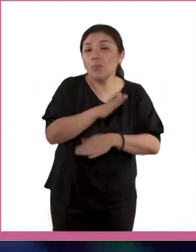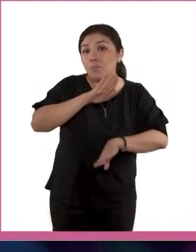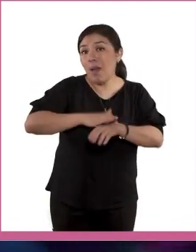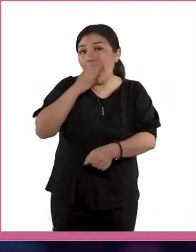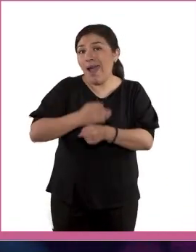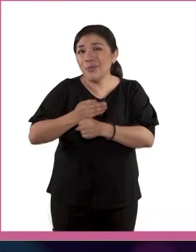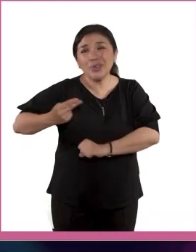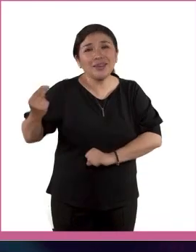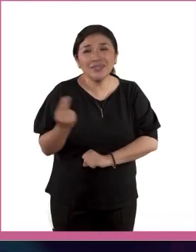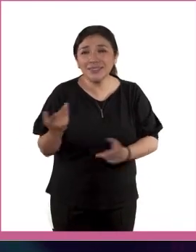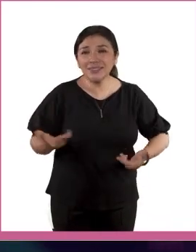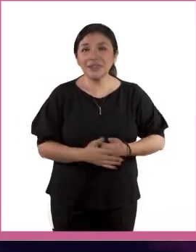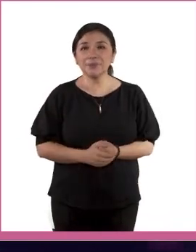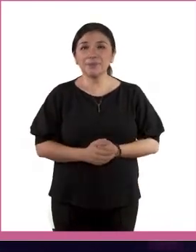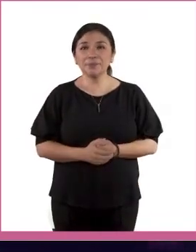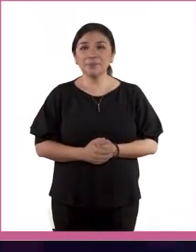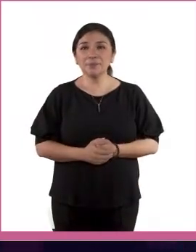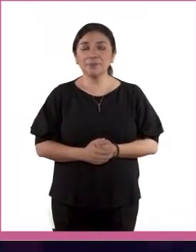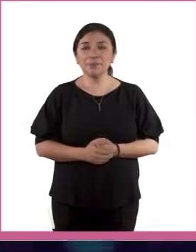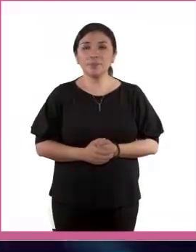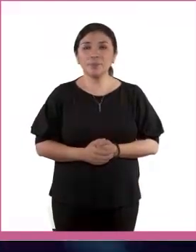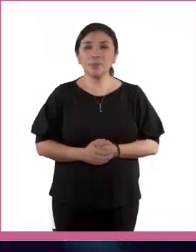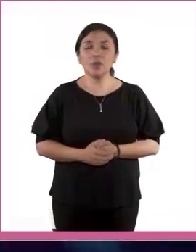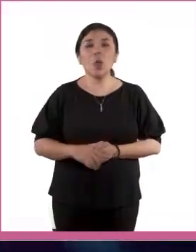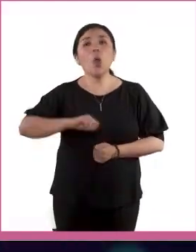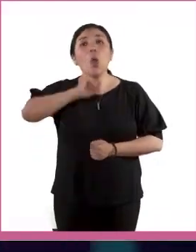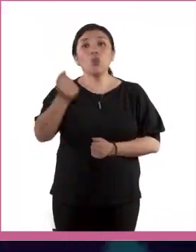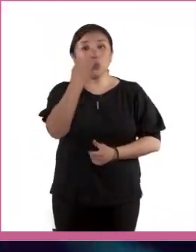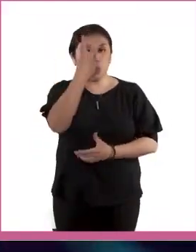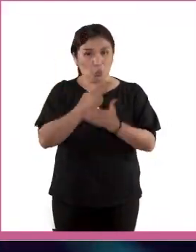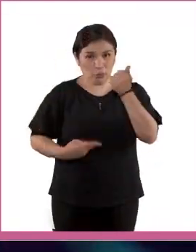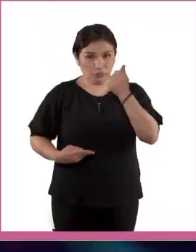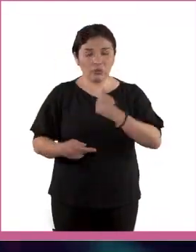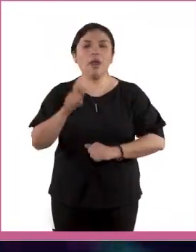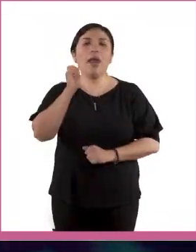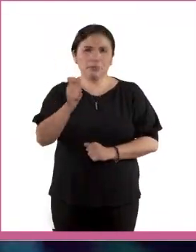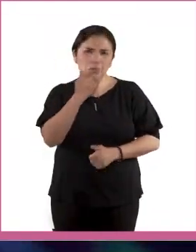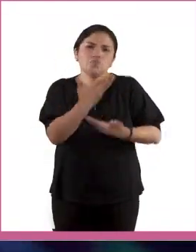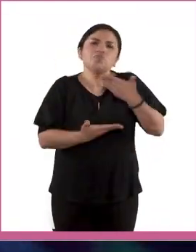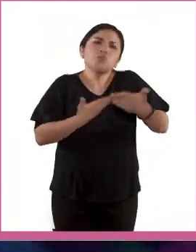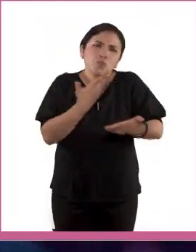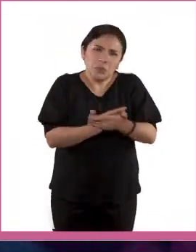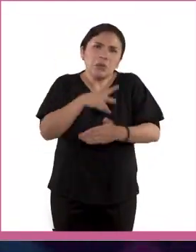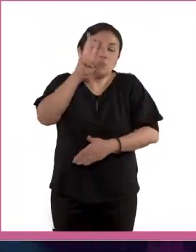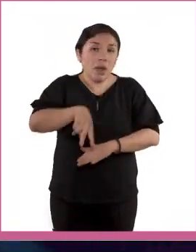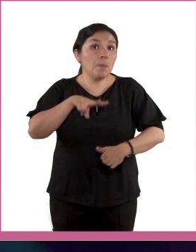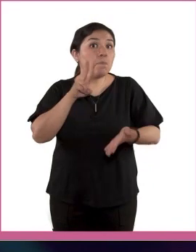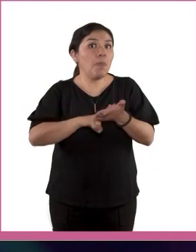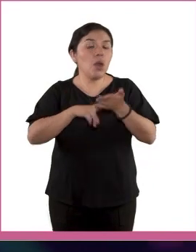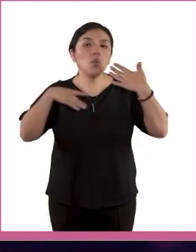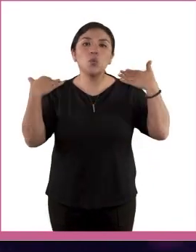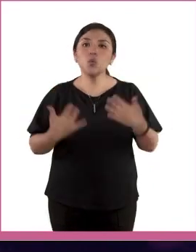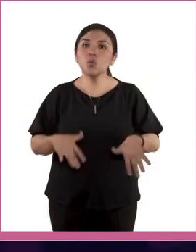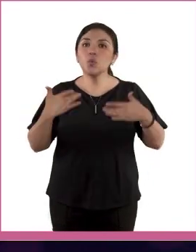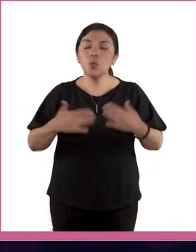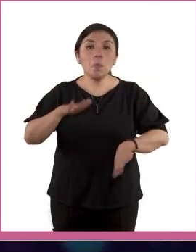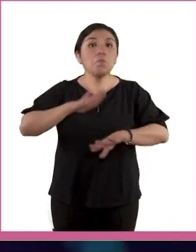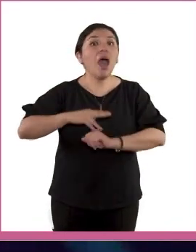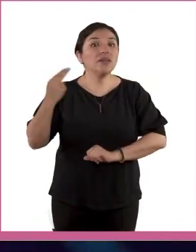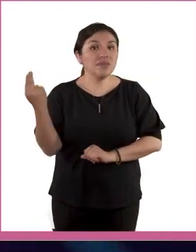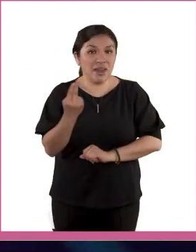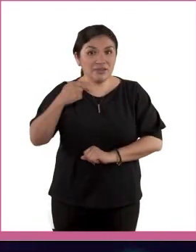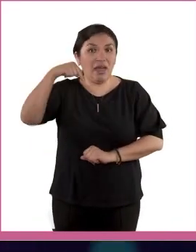laboral tan necesario en estos tiempos. El programa de formación dual es una propuesta muy